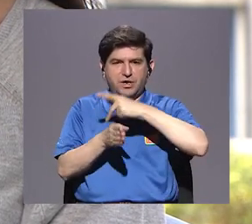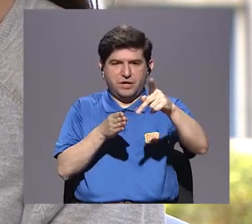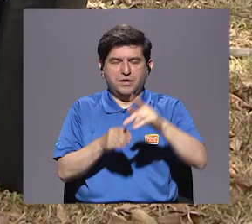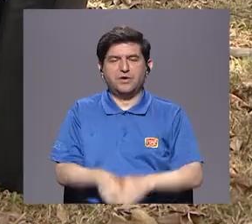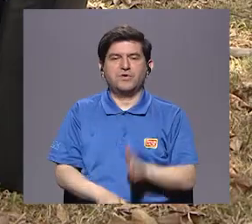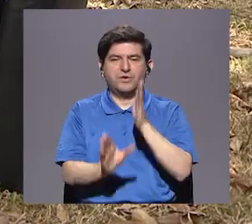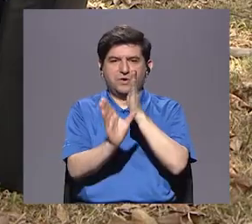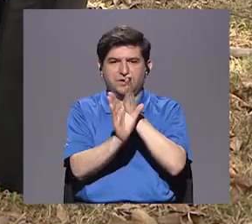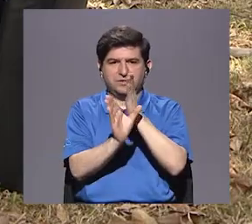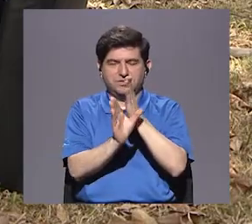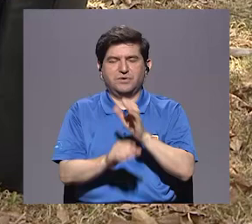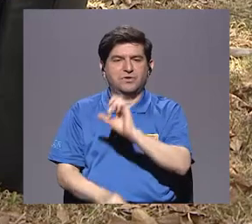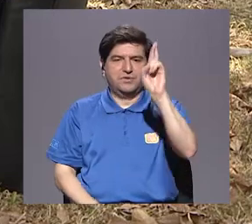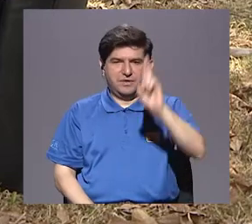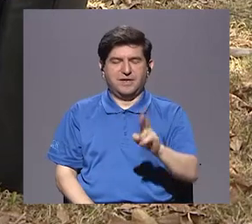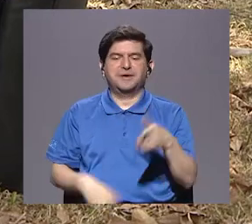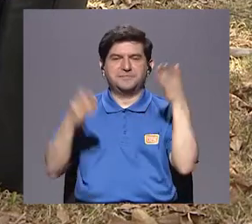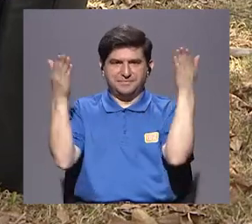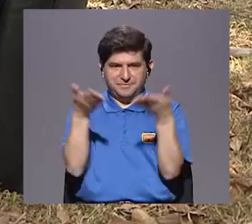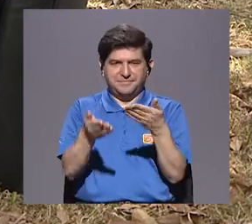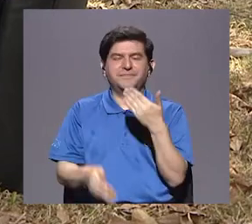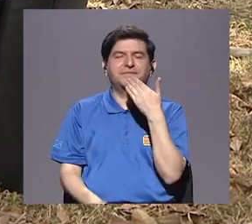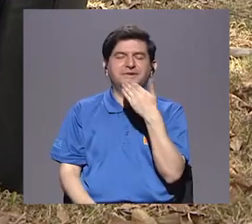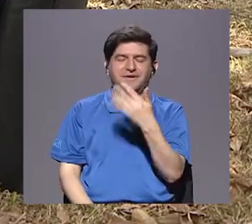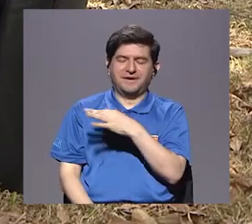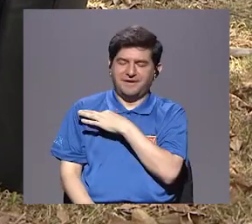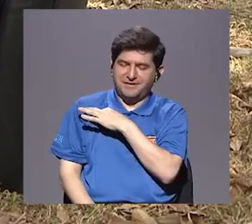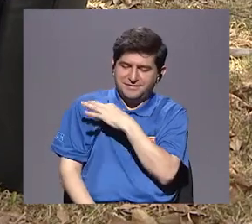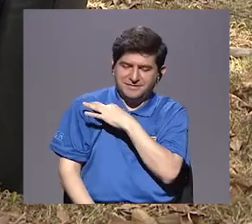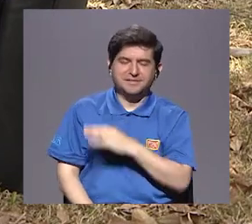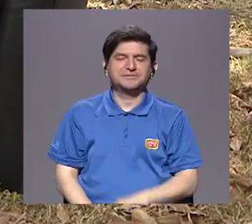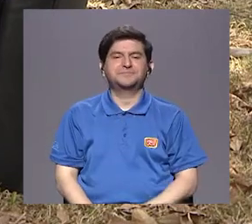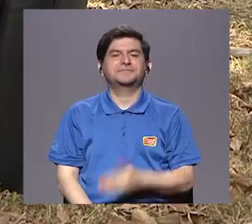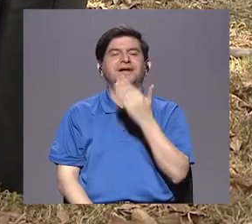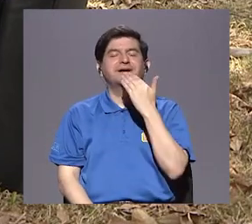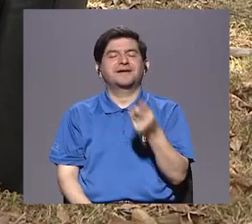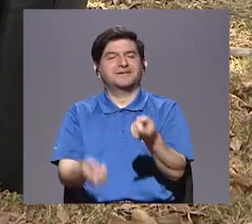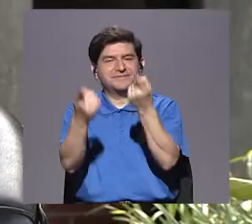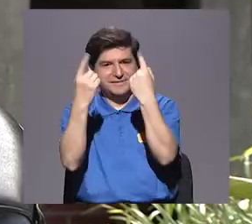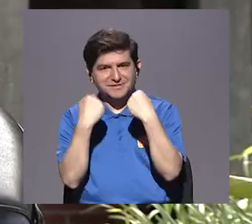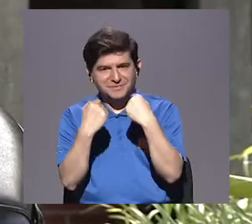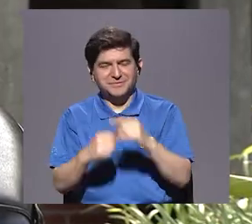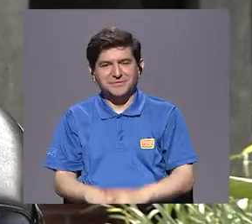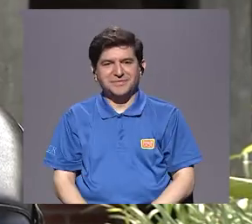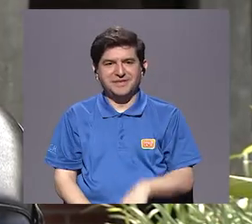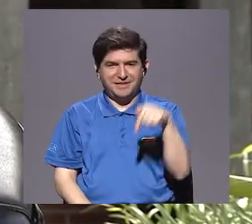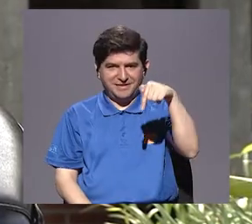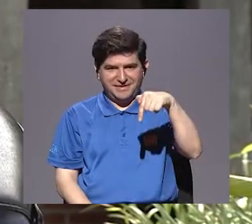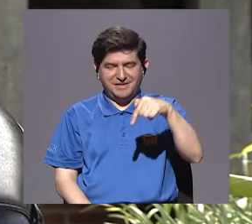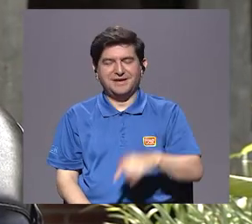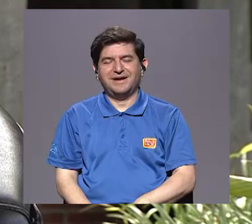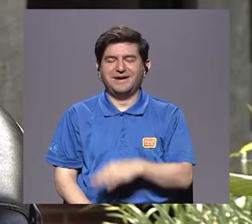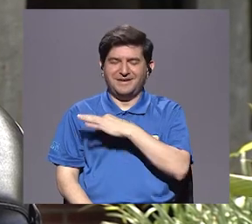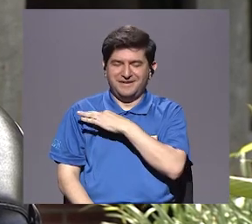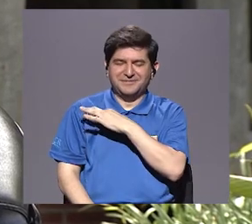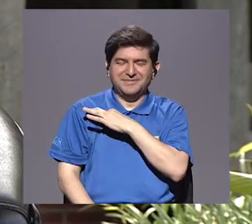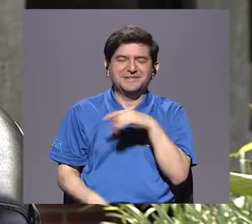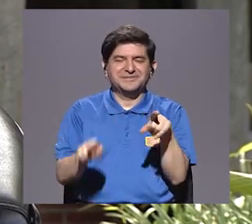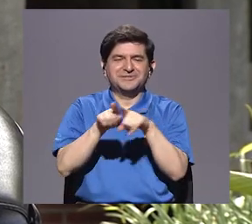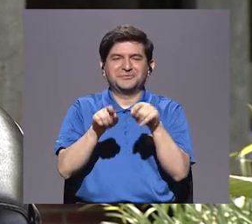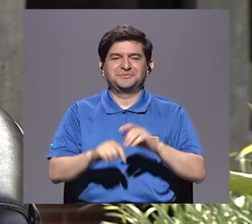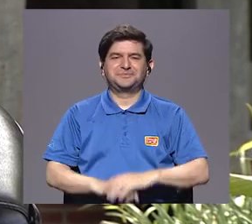Profesionales en Psicología de Costa Rica. Bienvenida. Gracias por la invitación. Gracias por acudir a nuestra invitación